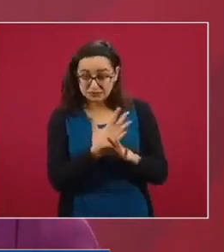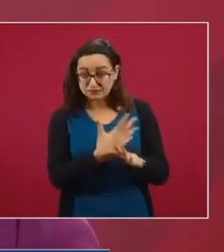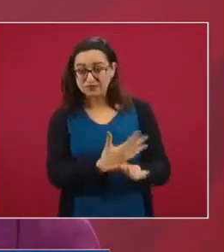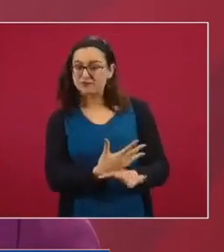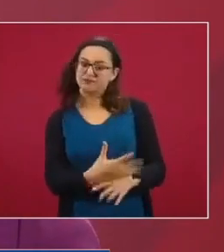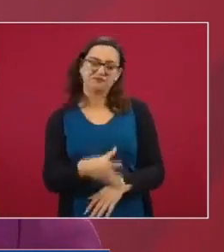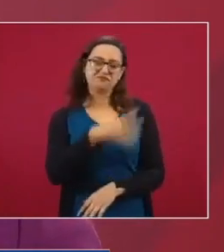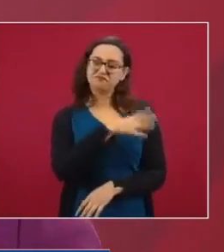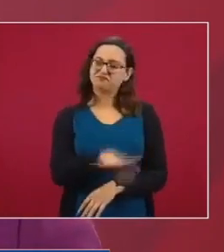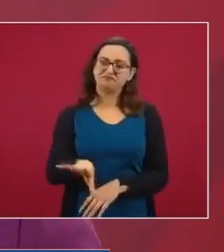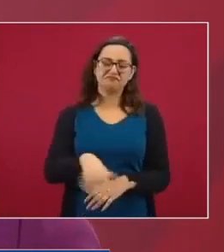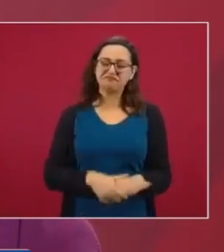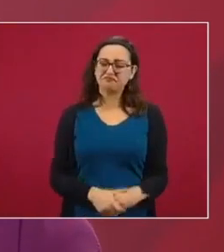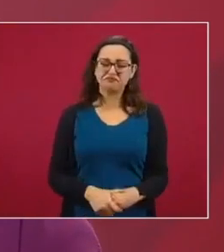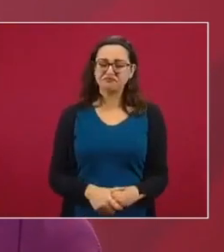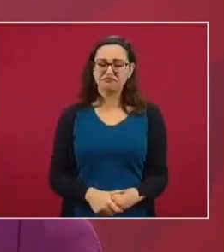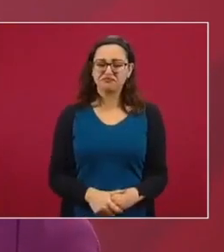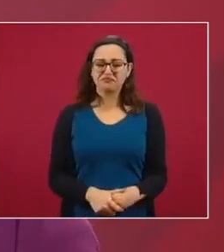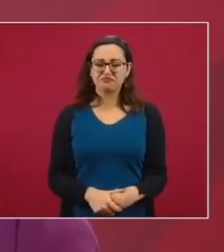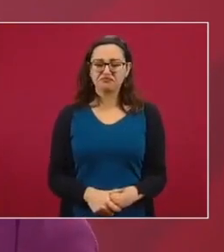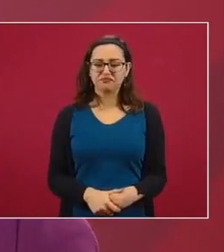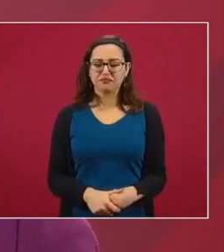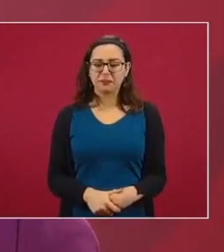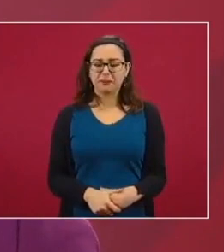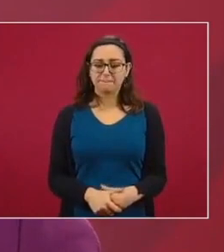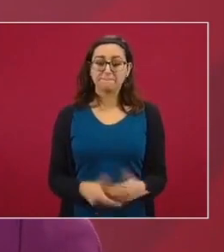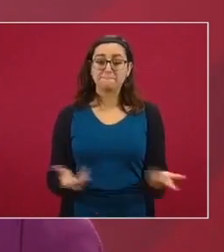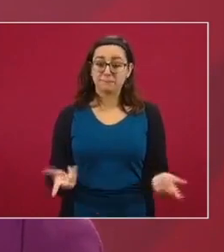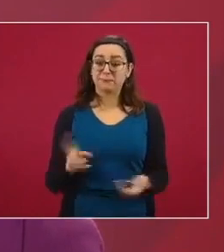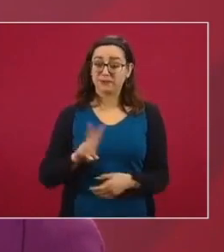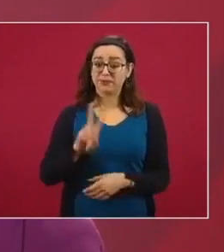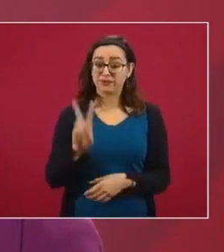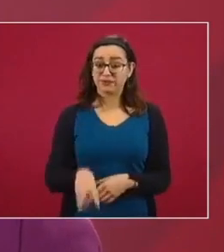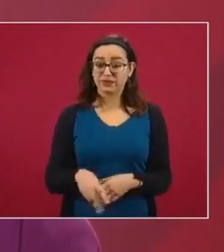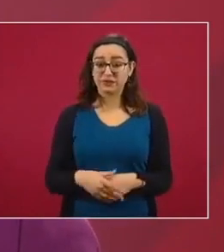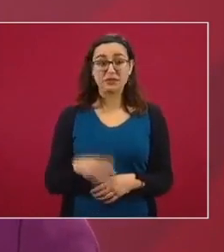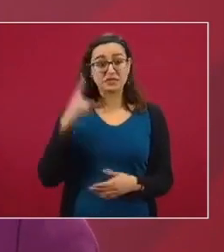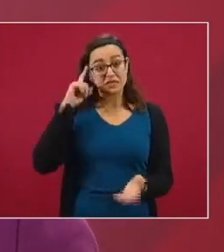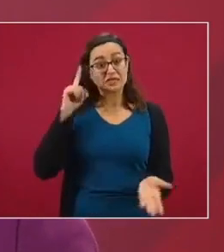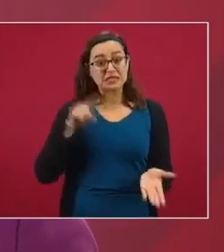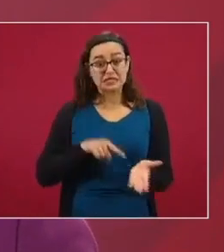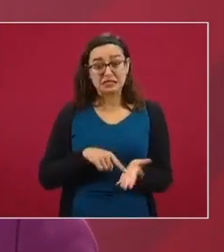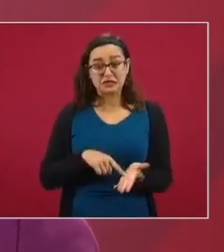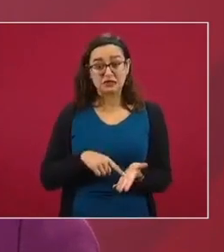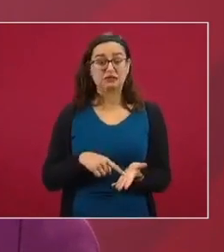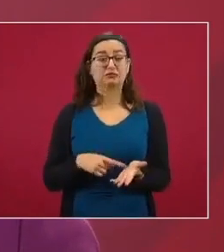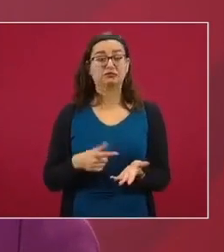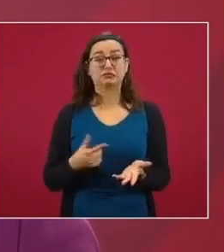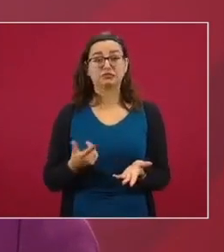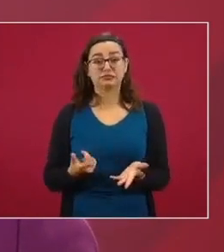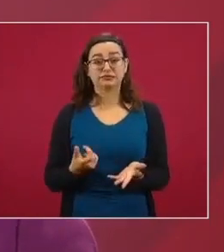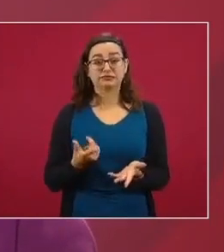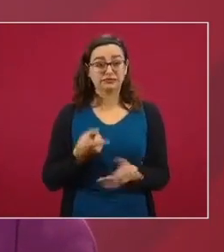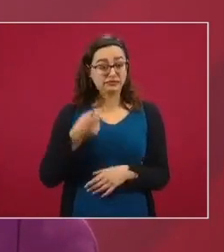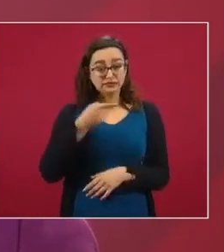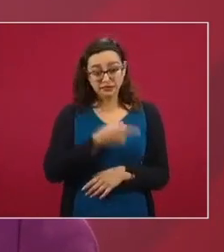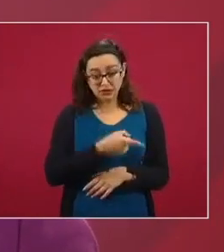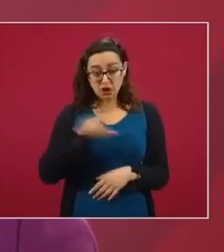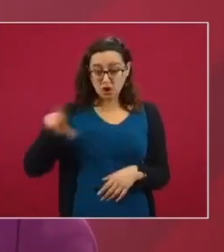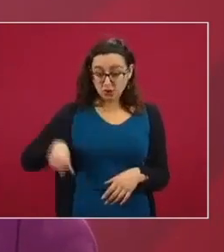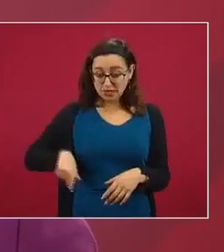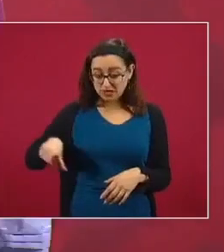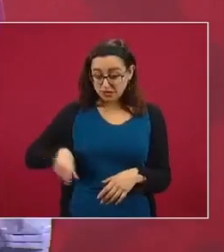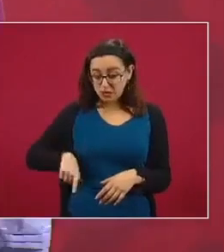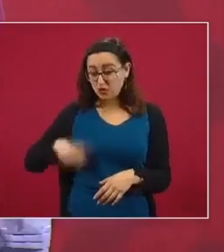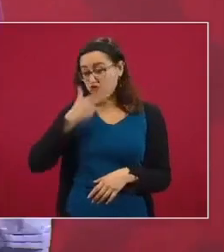recriminalice a las mujeres, y menos por algún tipo de funcionario. Efectivamente, creo que este tipo de manifestaciones